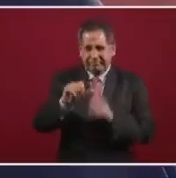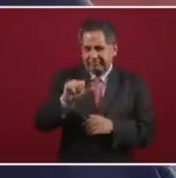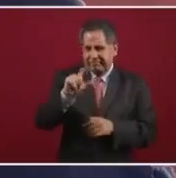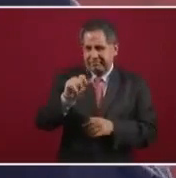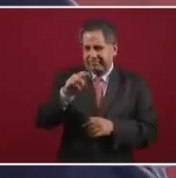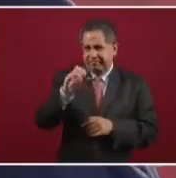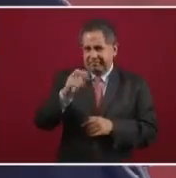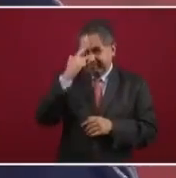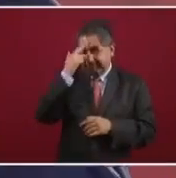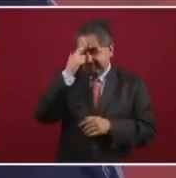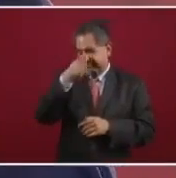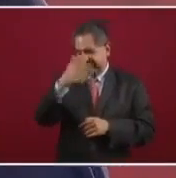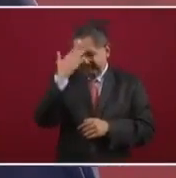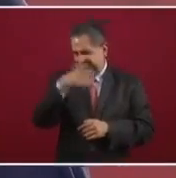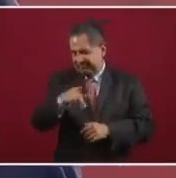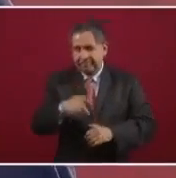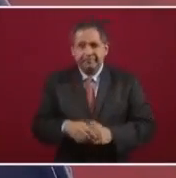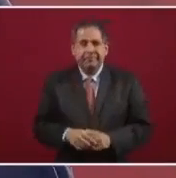seguramente se acuerdan,